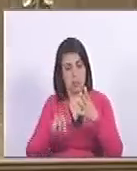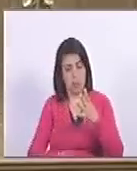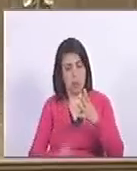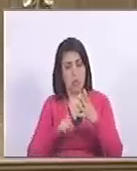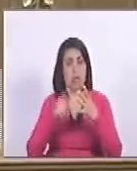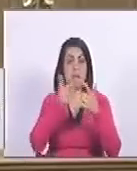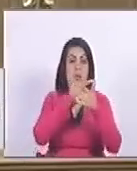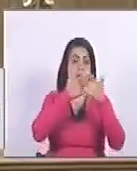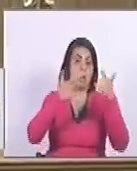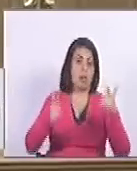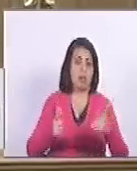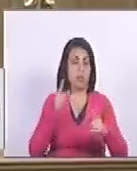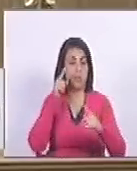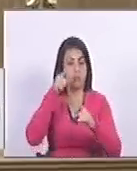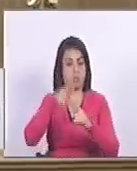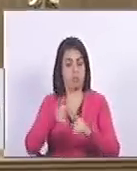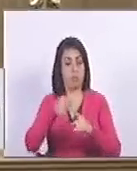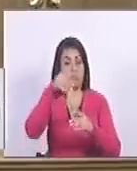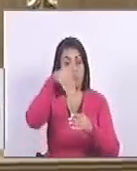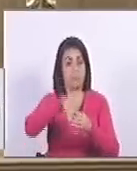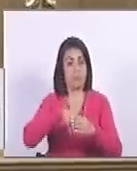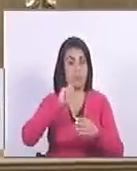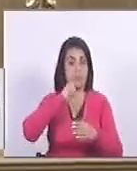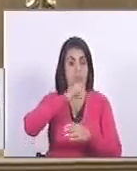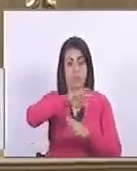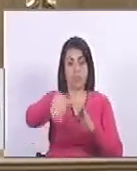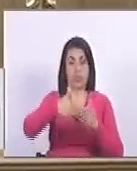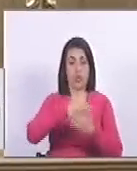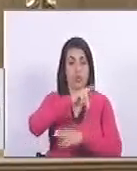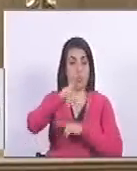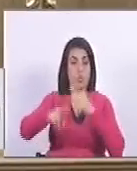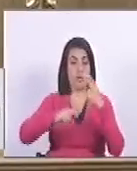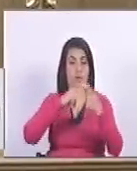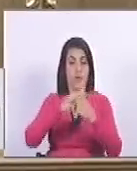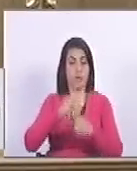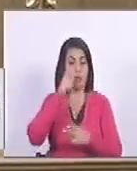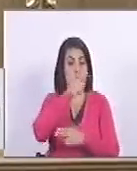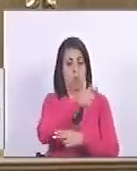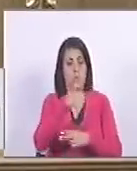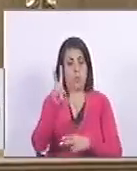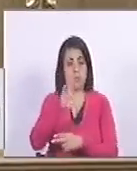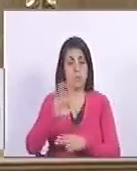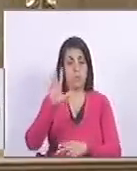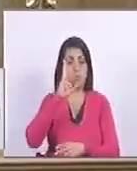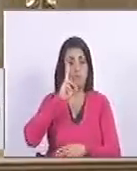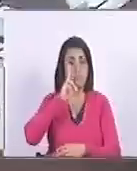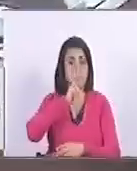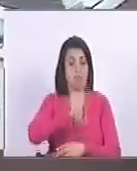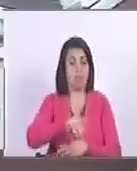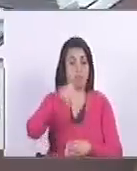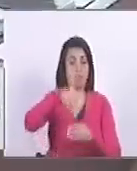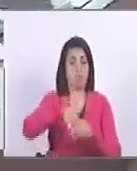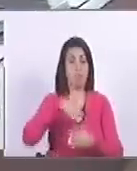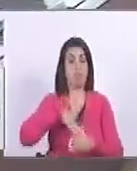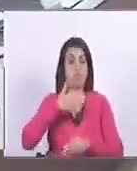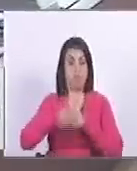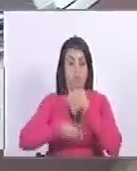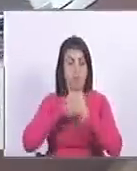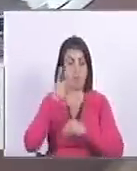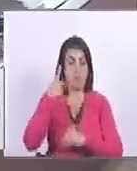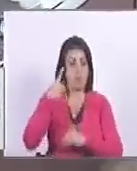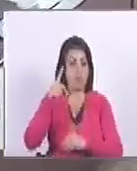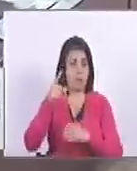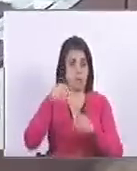Elecciones libres, directas, secretas, donde todo el universo de la población venezolana ejerce su derecho al